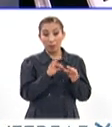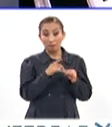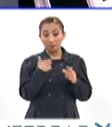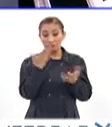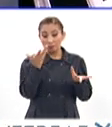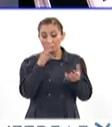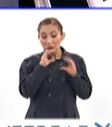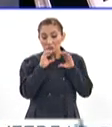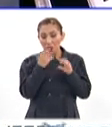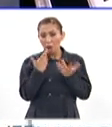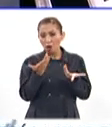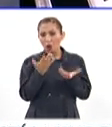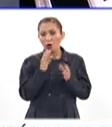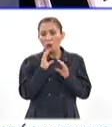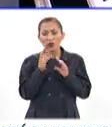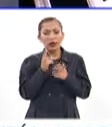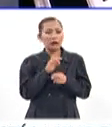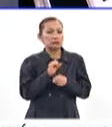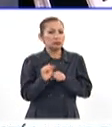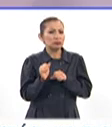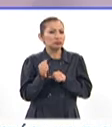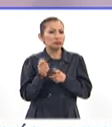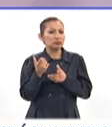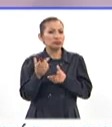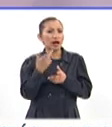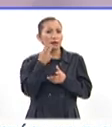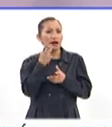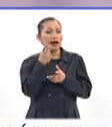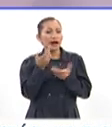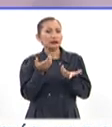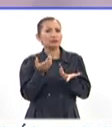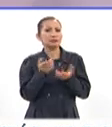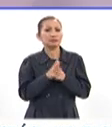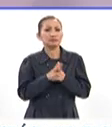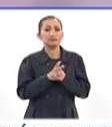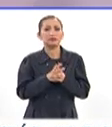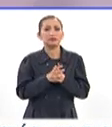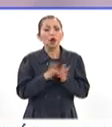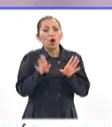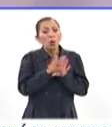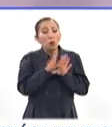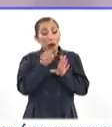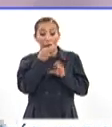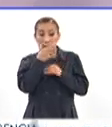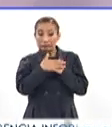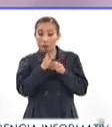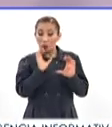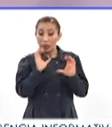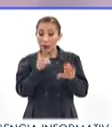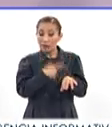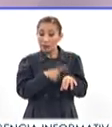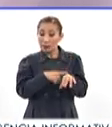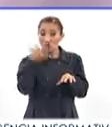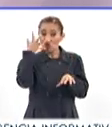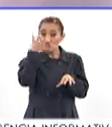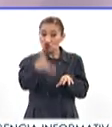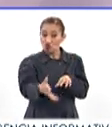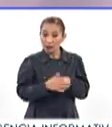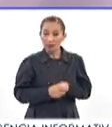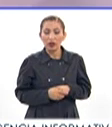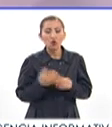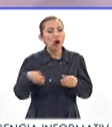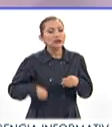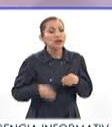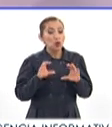un lenguaje muy sensible, comunicar, por ejemplo, las formas de cómo prevenir enfermedades, supongo que cómo prevenir accidentes.